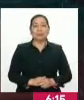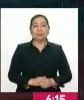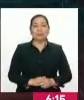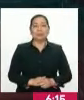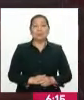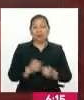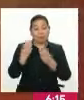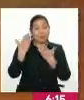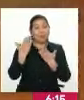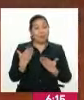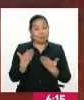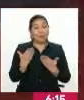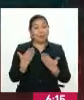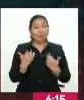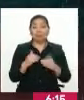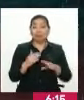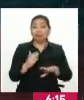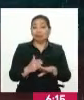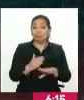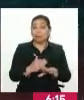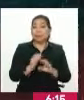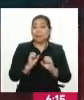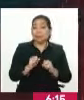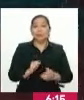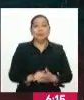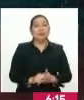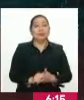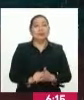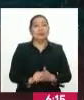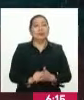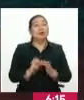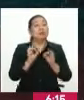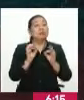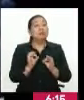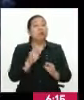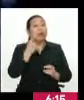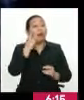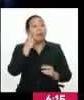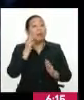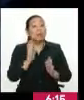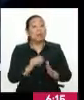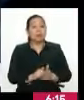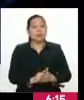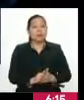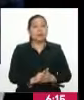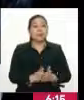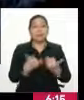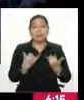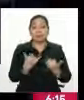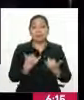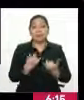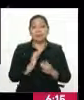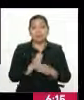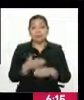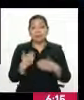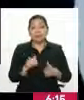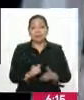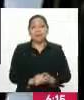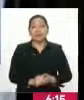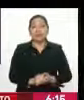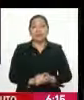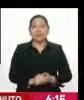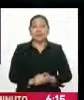Una información, por supuesto, que está en desarrollo y que vamos a confirmar. Vamos a ver imágenes precisamente de esta diligencia. Les